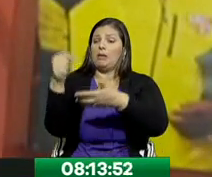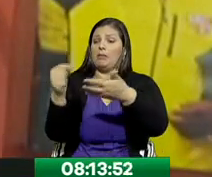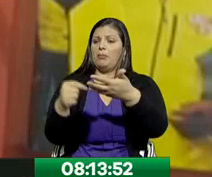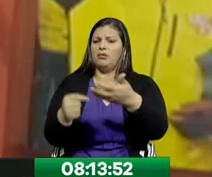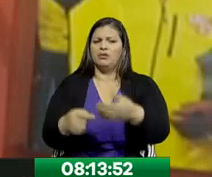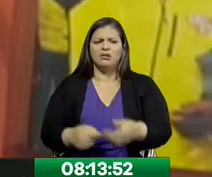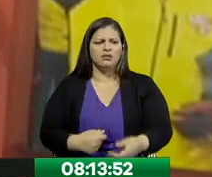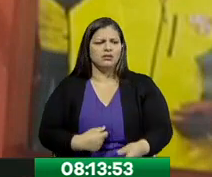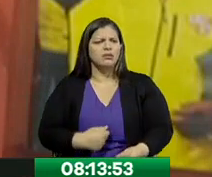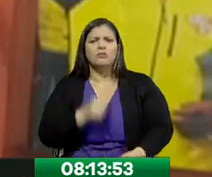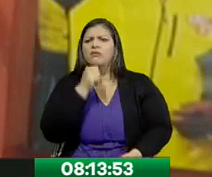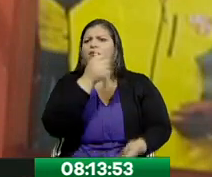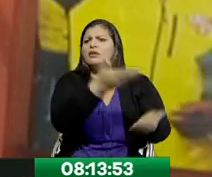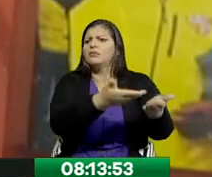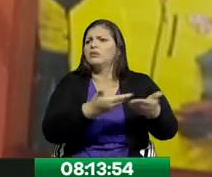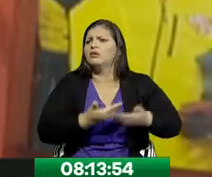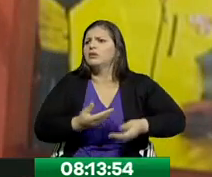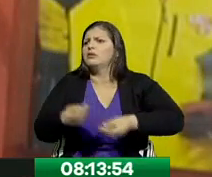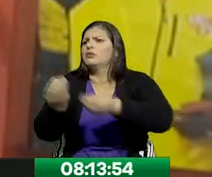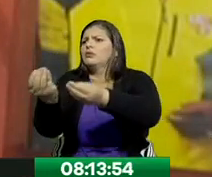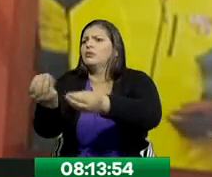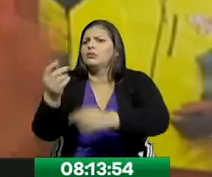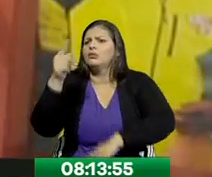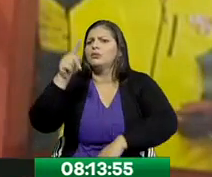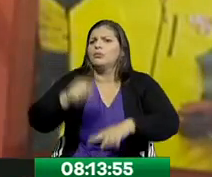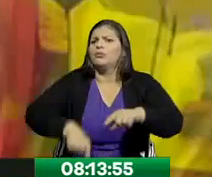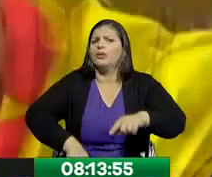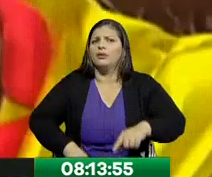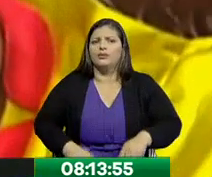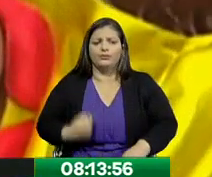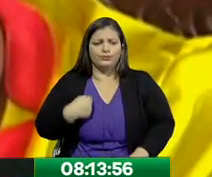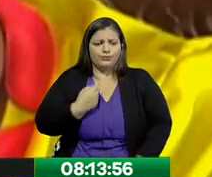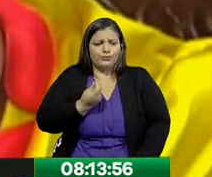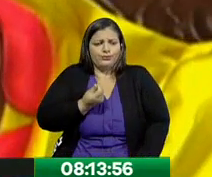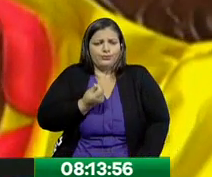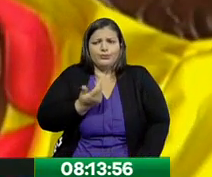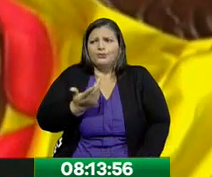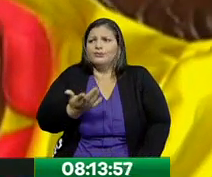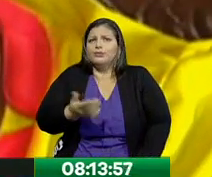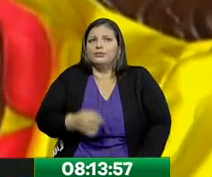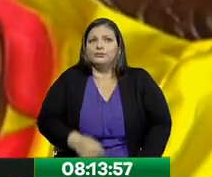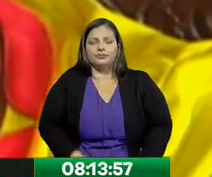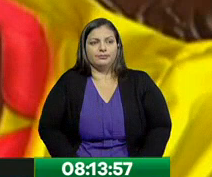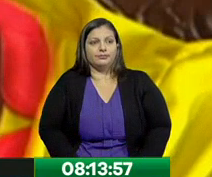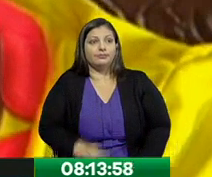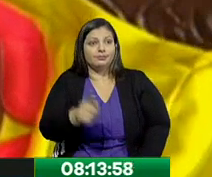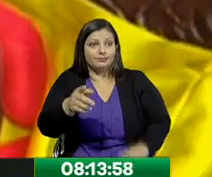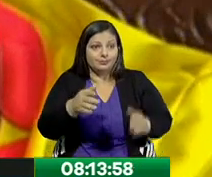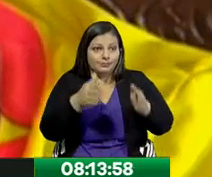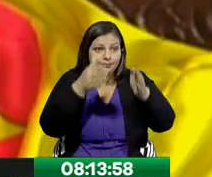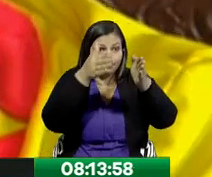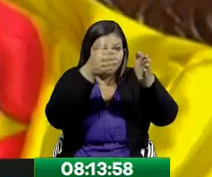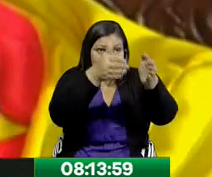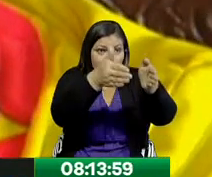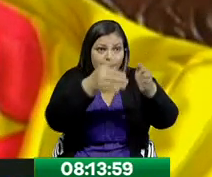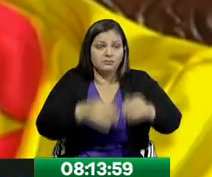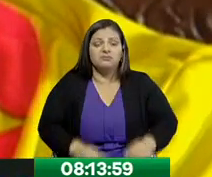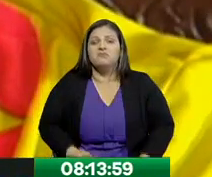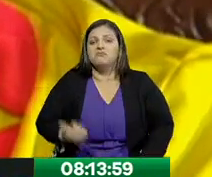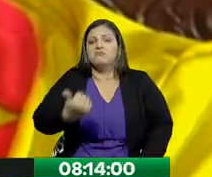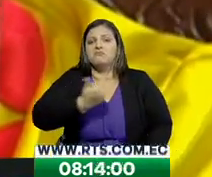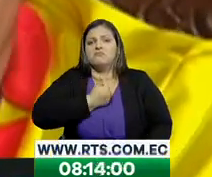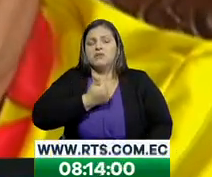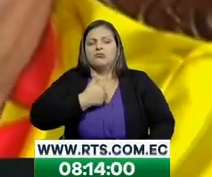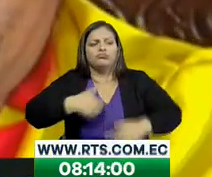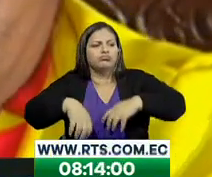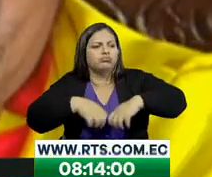¿cómo solucionamos nosotros acá? Nosotros no somos personas que tenemos. Como yo le explico, lo de la bóveda, si no nosotros no nos hubiéramos movido.